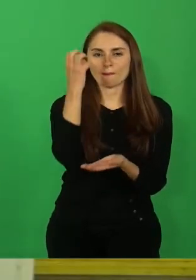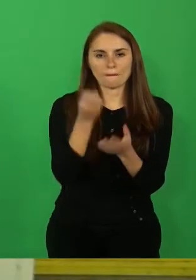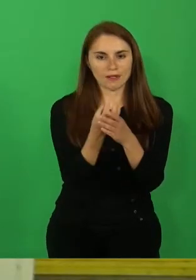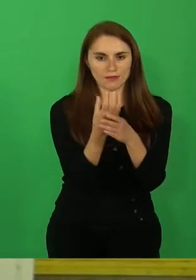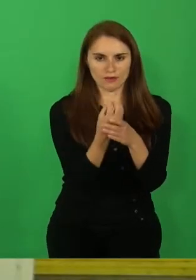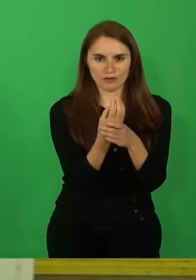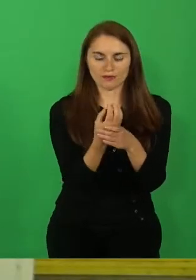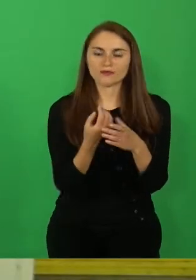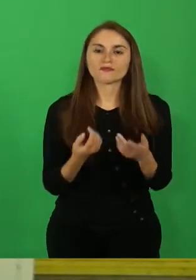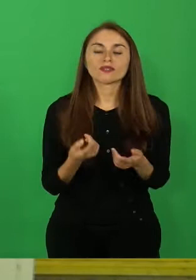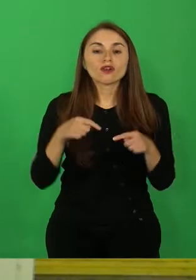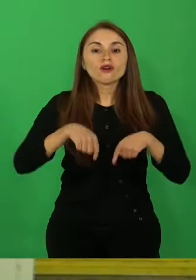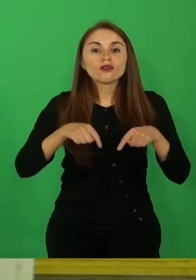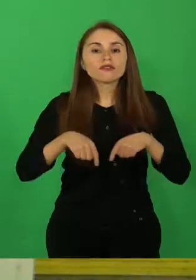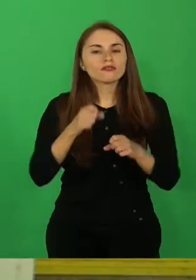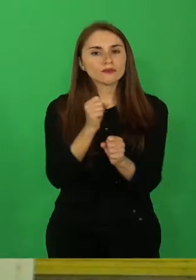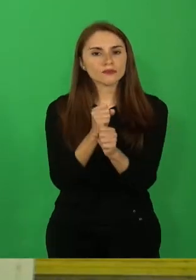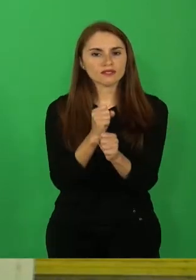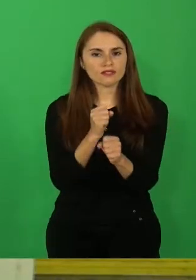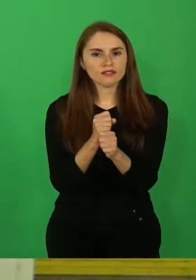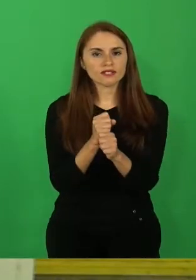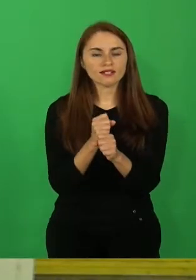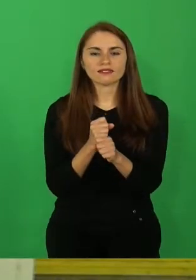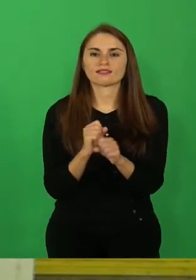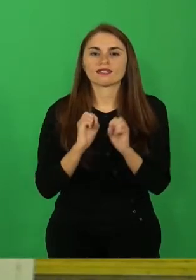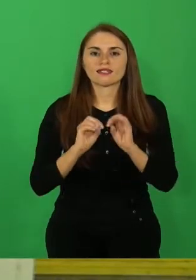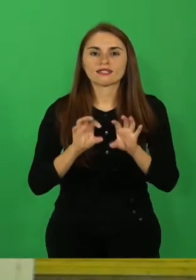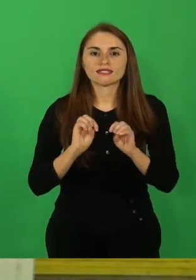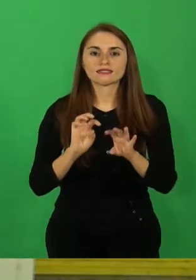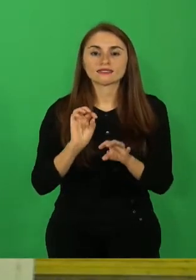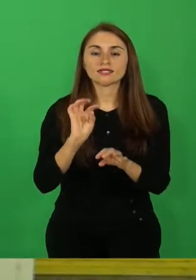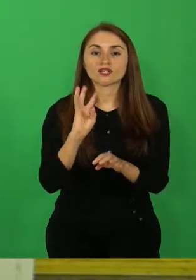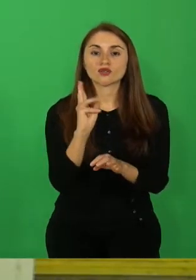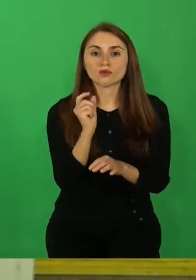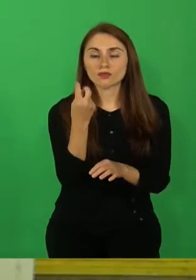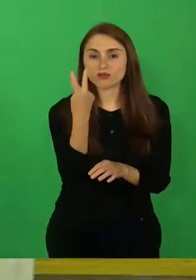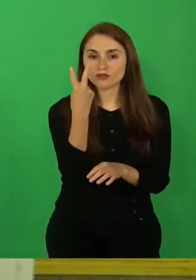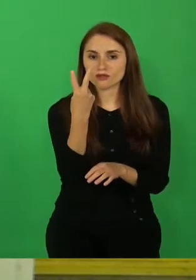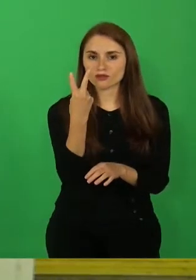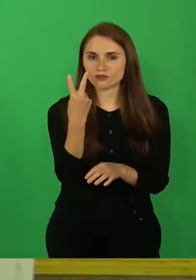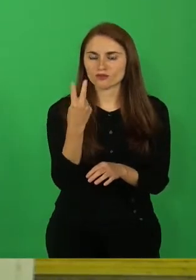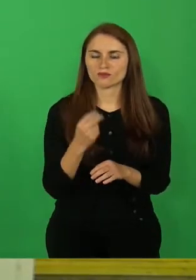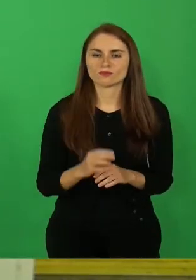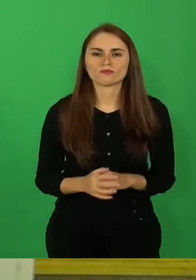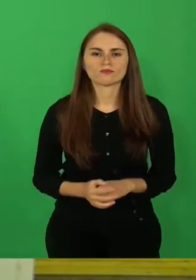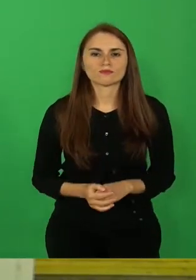hoy nosotros vamos a trabajar la clase número 2 de nuestra asignatura.